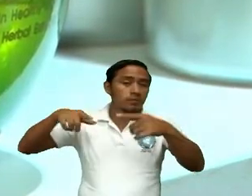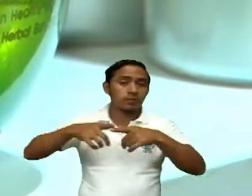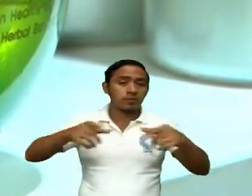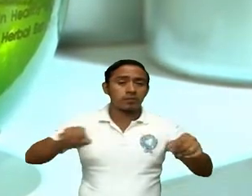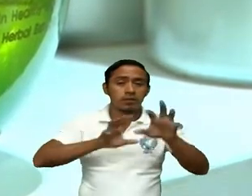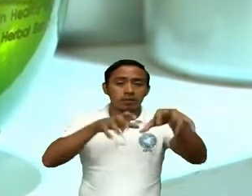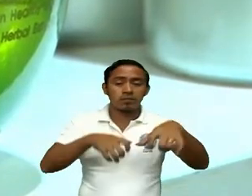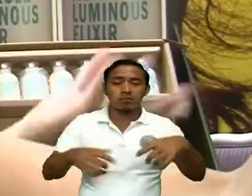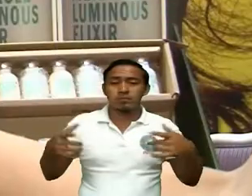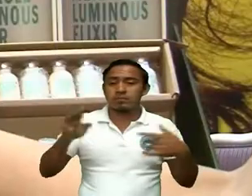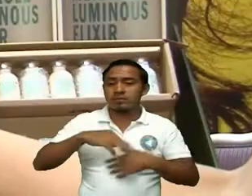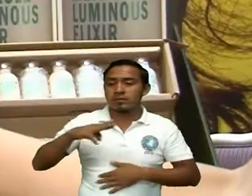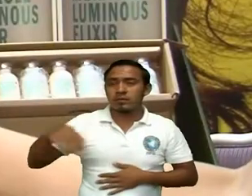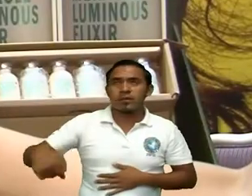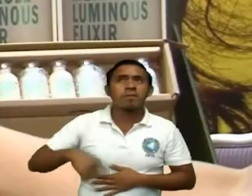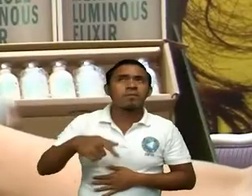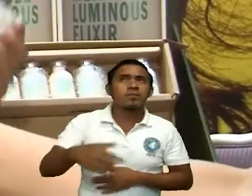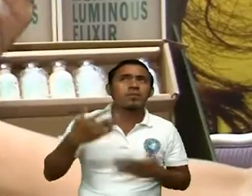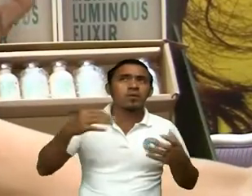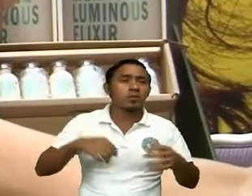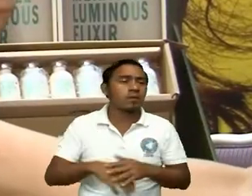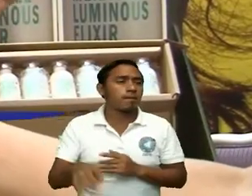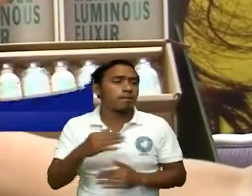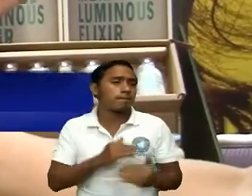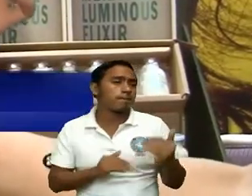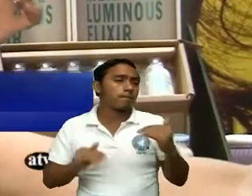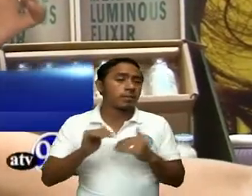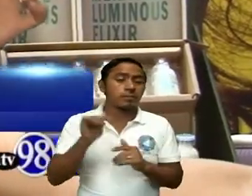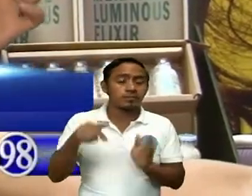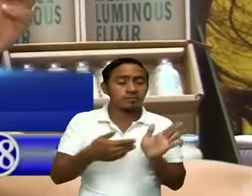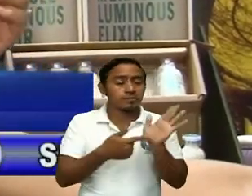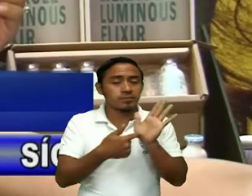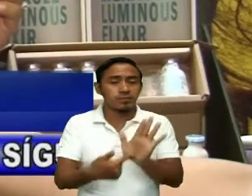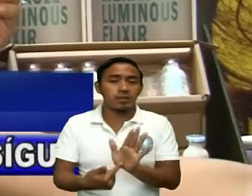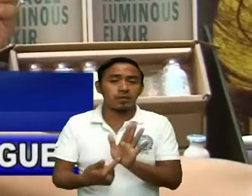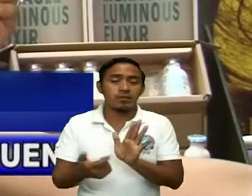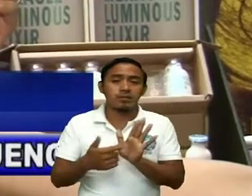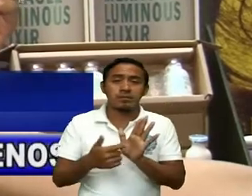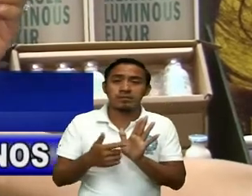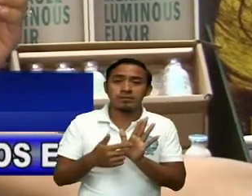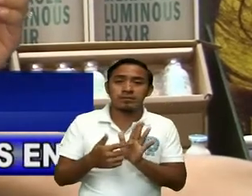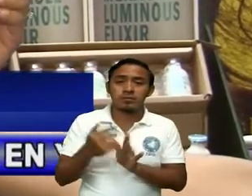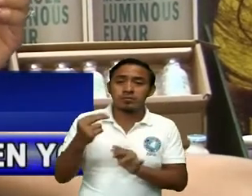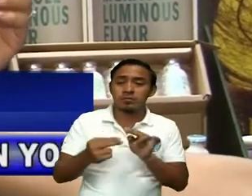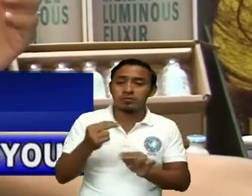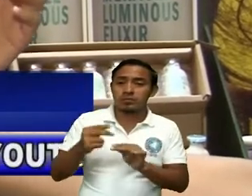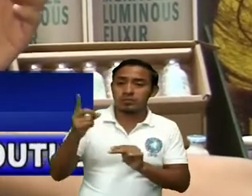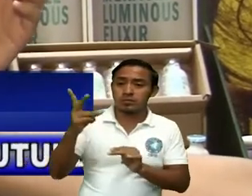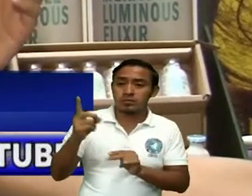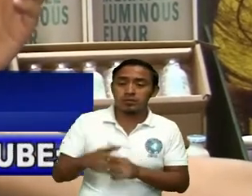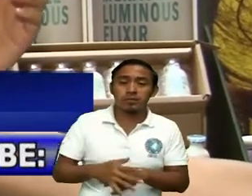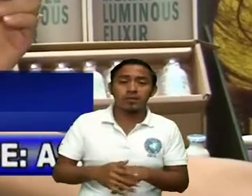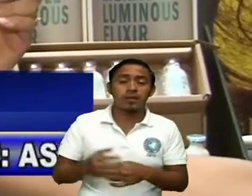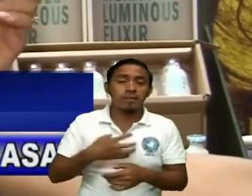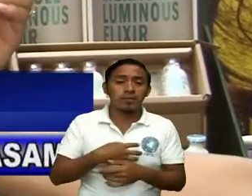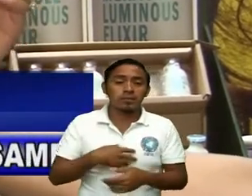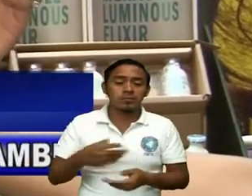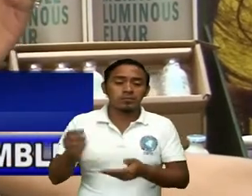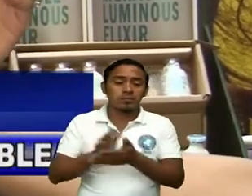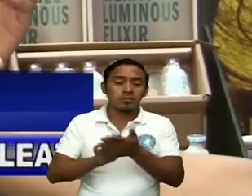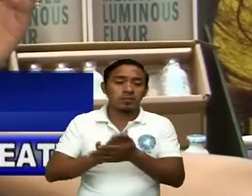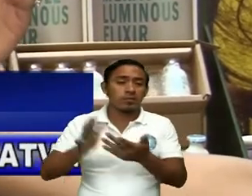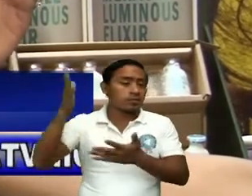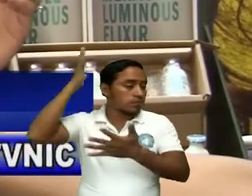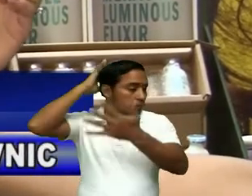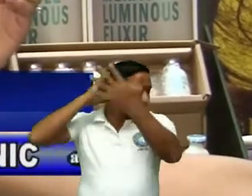Matagalpa. ¿Qué productos han gustado más? Tenemos en este caso este producto, es el número 12, es un tratamiento instantáneo que se deja